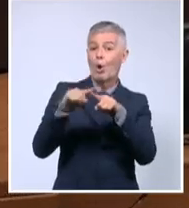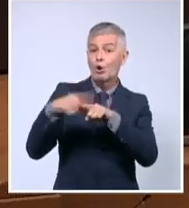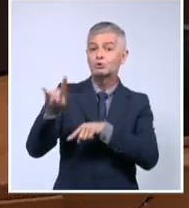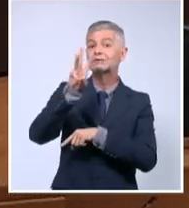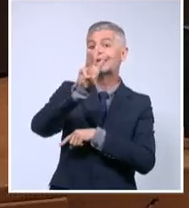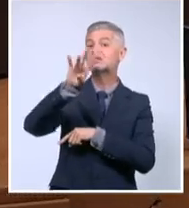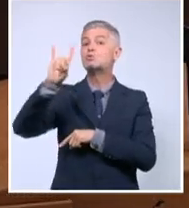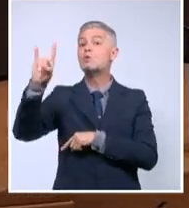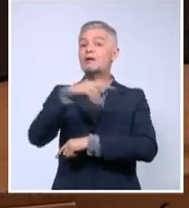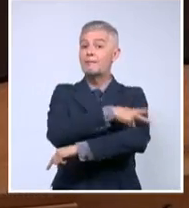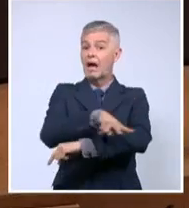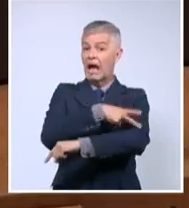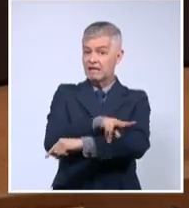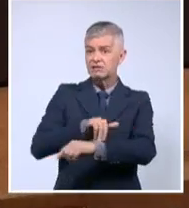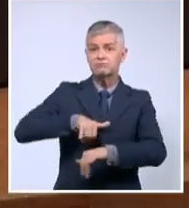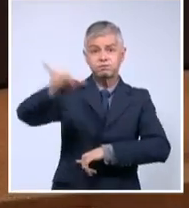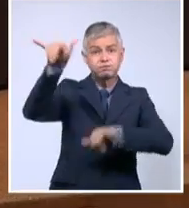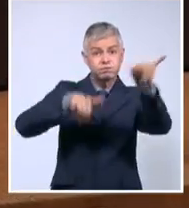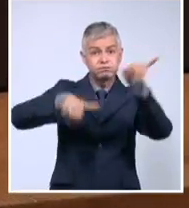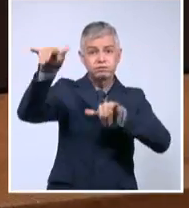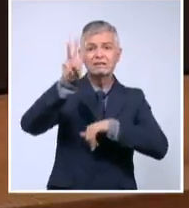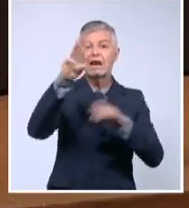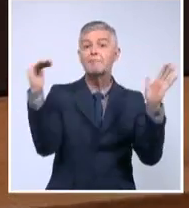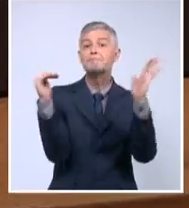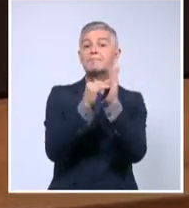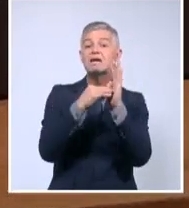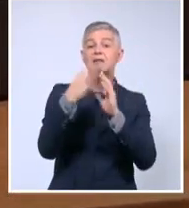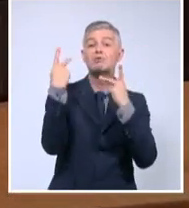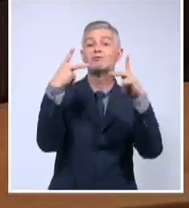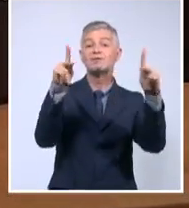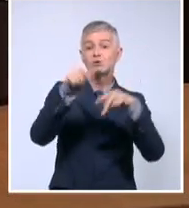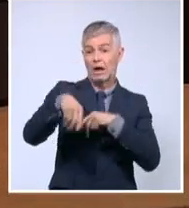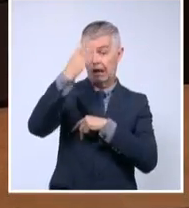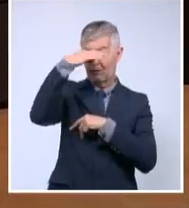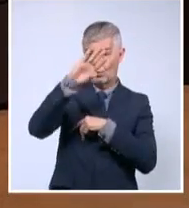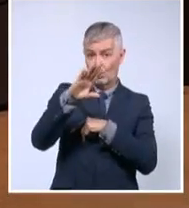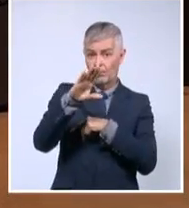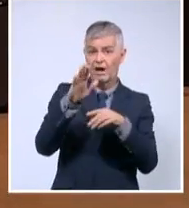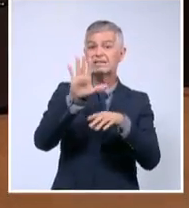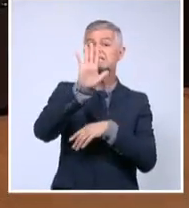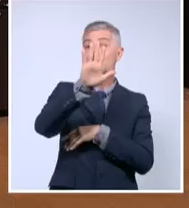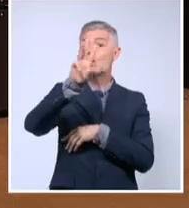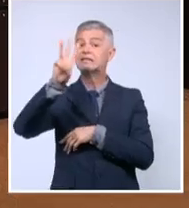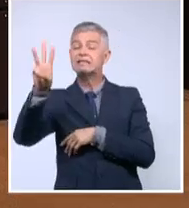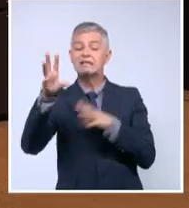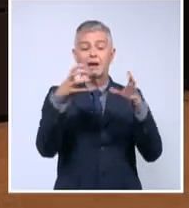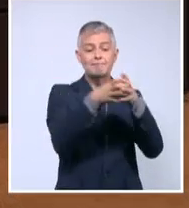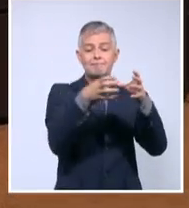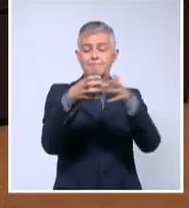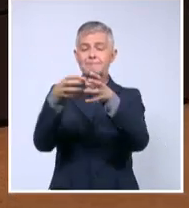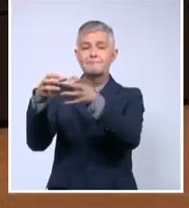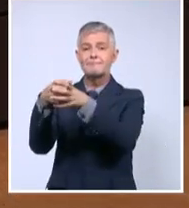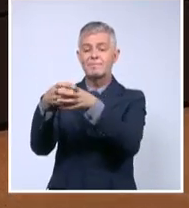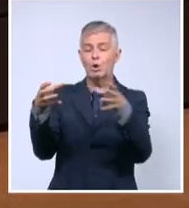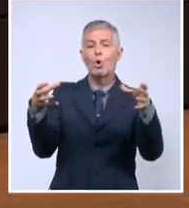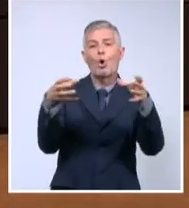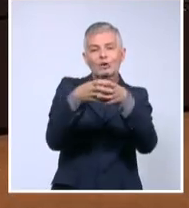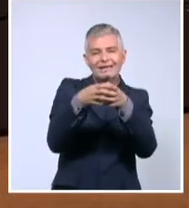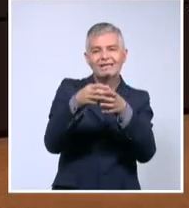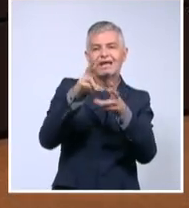han llegado en estos meses unos 3.000 profesionales cubanos agrupados en 53 brigadas del contingente Henry